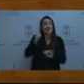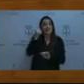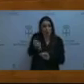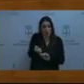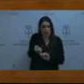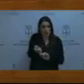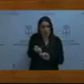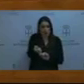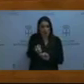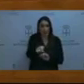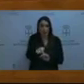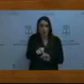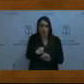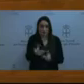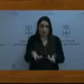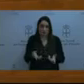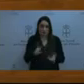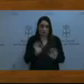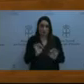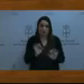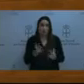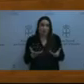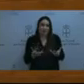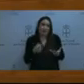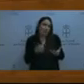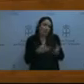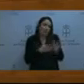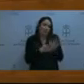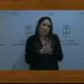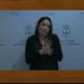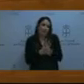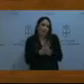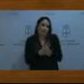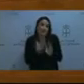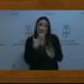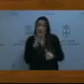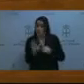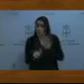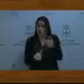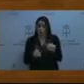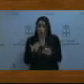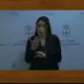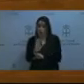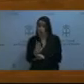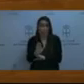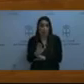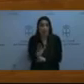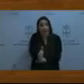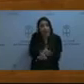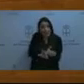ante la autoridad competente. Entenderán que, mientras no se publique la convocatoria, no se puede